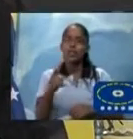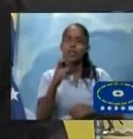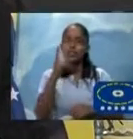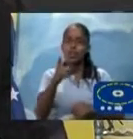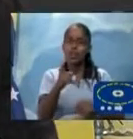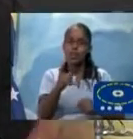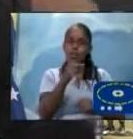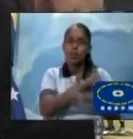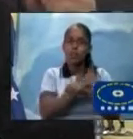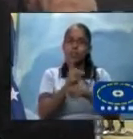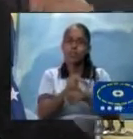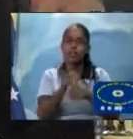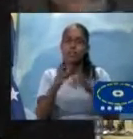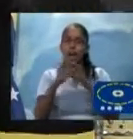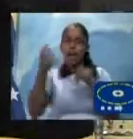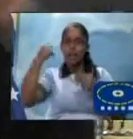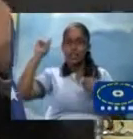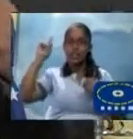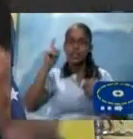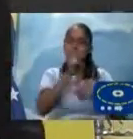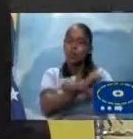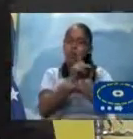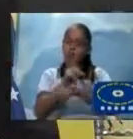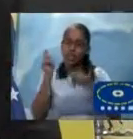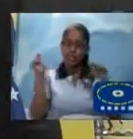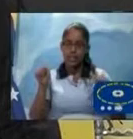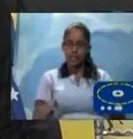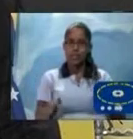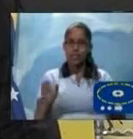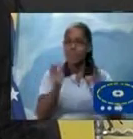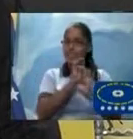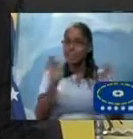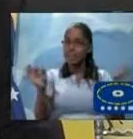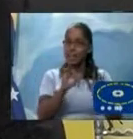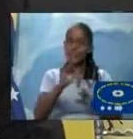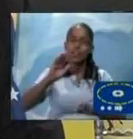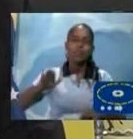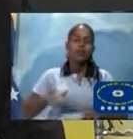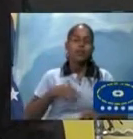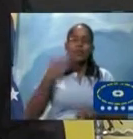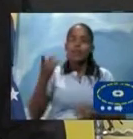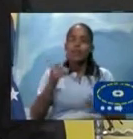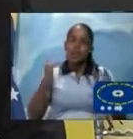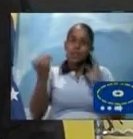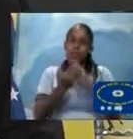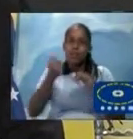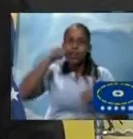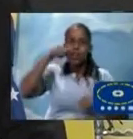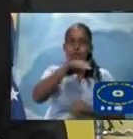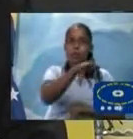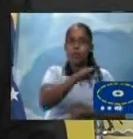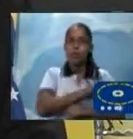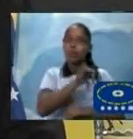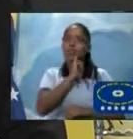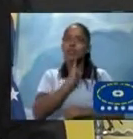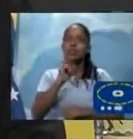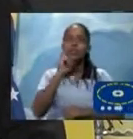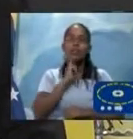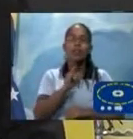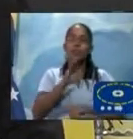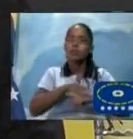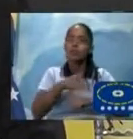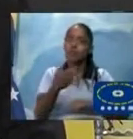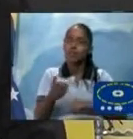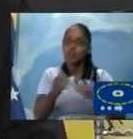los ha protegido, los protegió ayer y los protegerá hoy. Y nadie podrá contra el pueblo de Israel, porque el Señor está